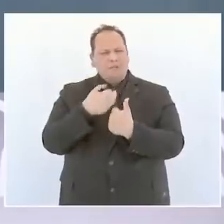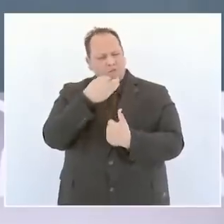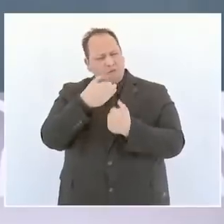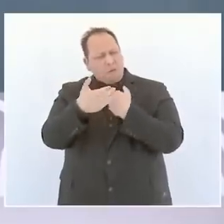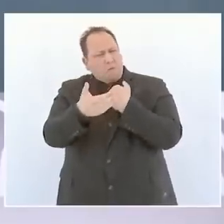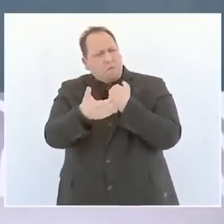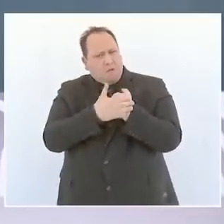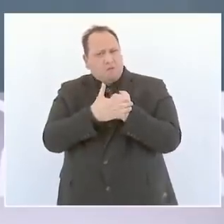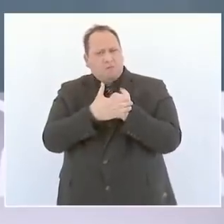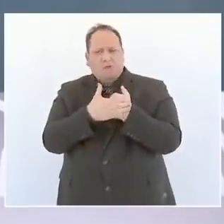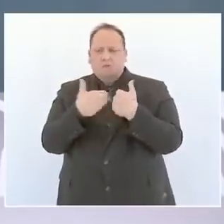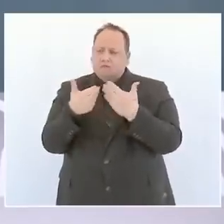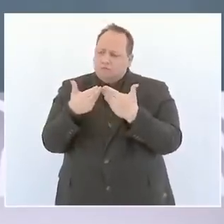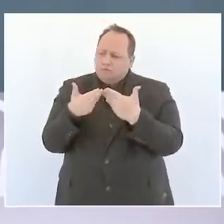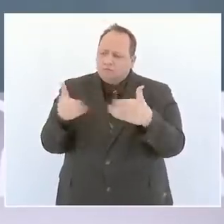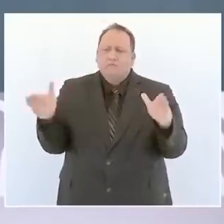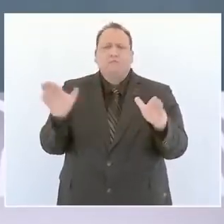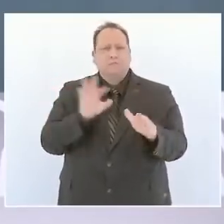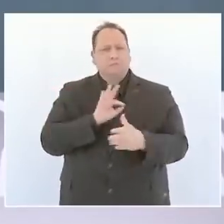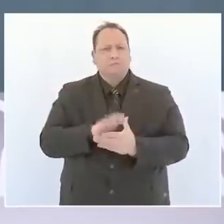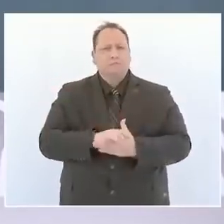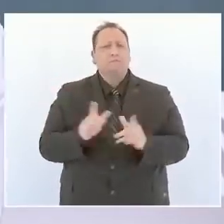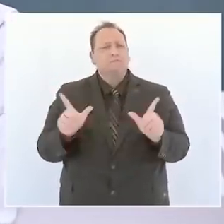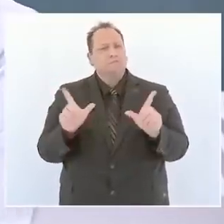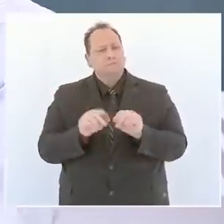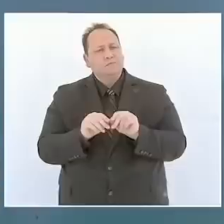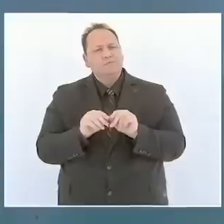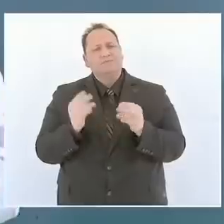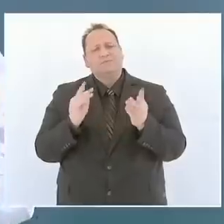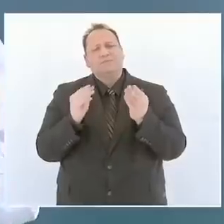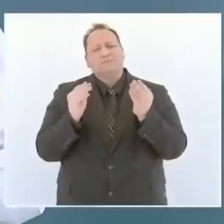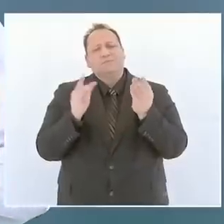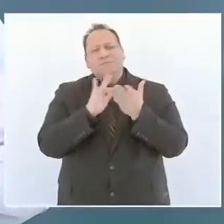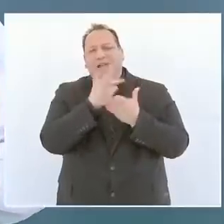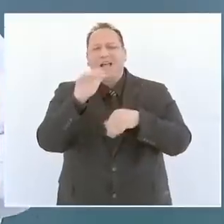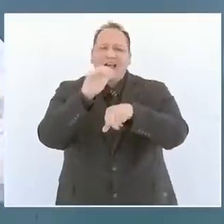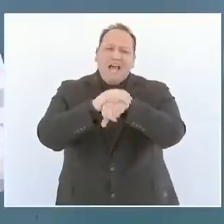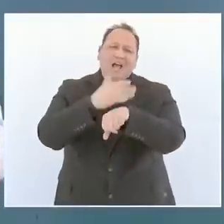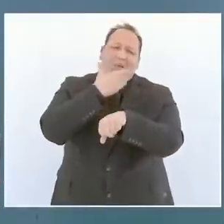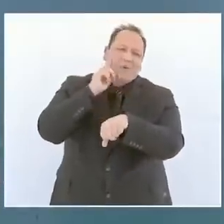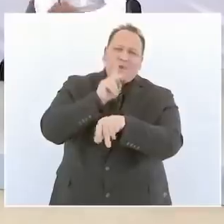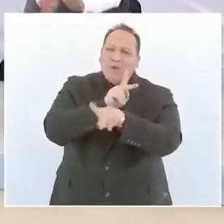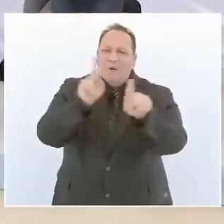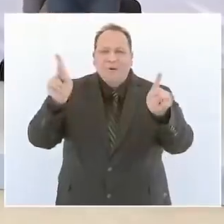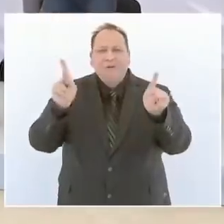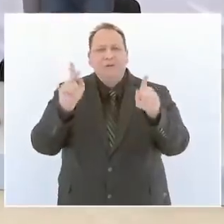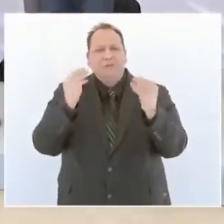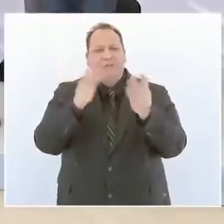posible la frontera. Eso es todo y muchas gracias, amigas y amigos.